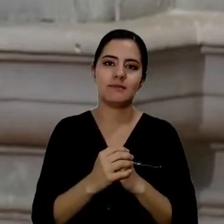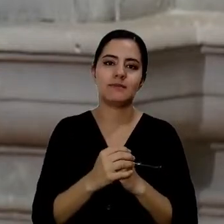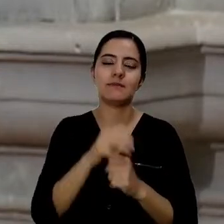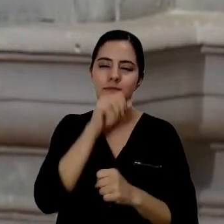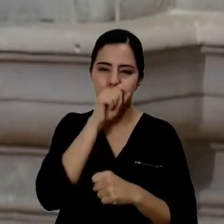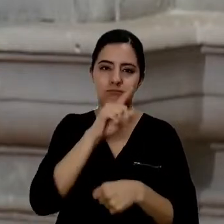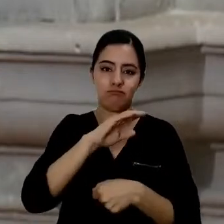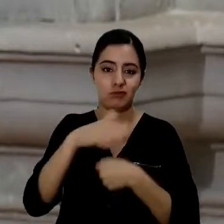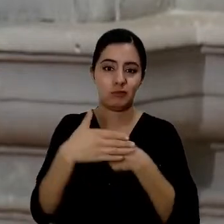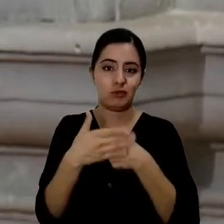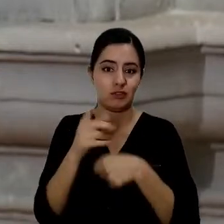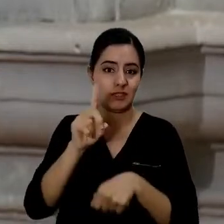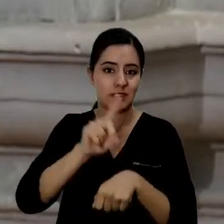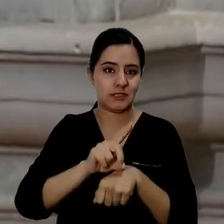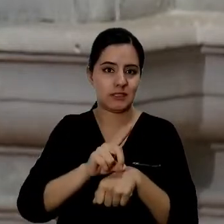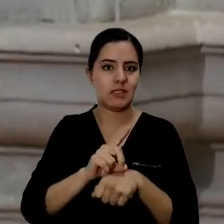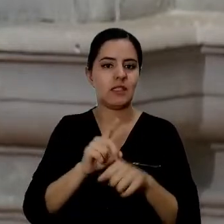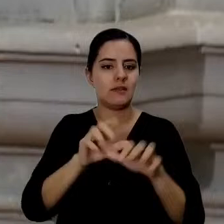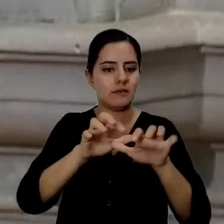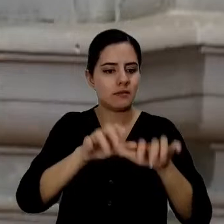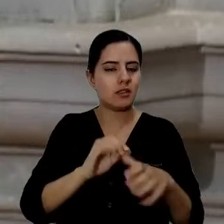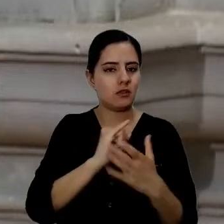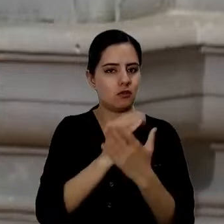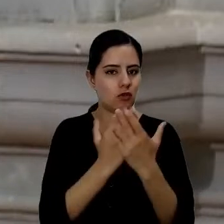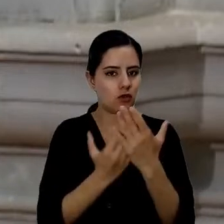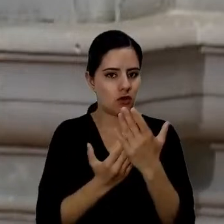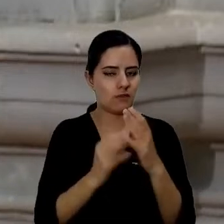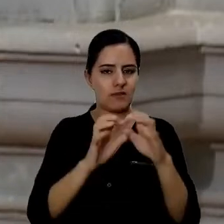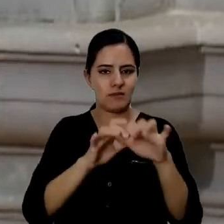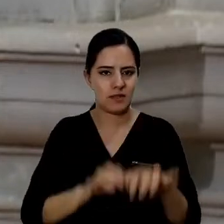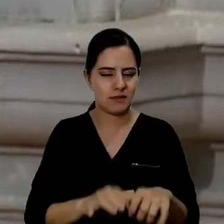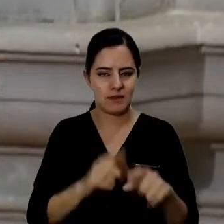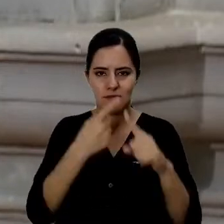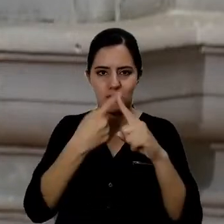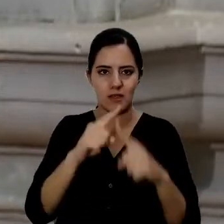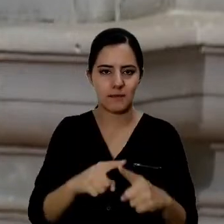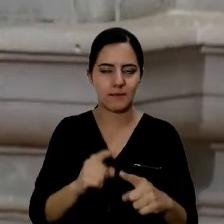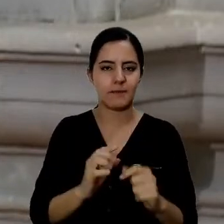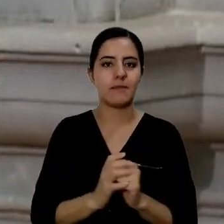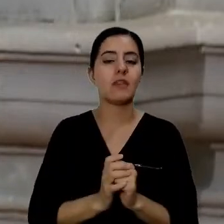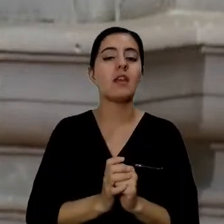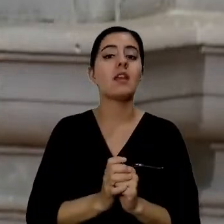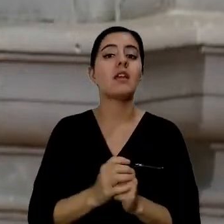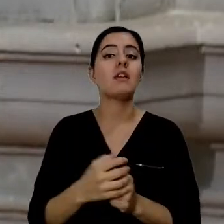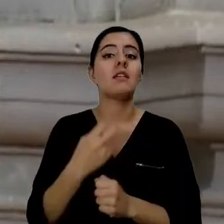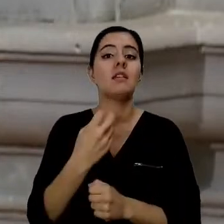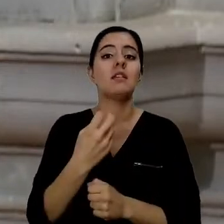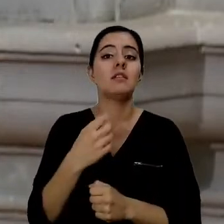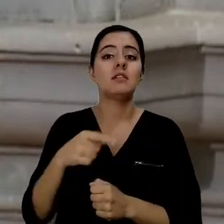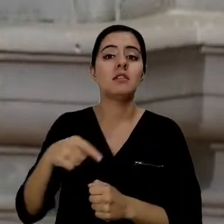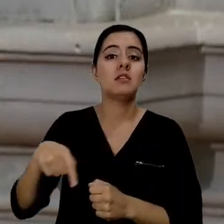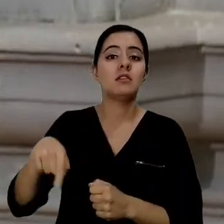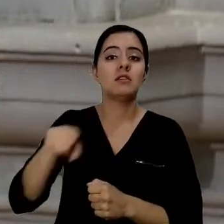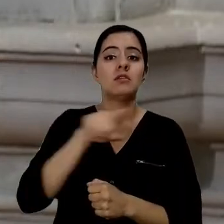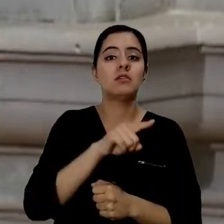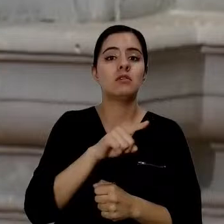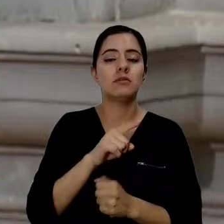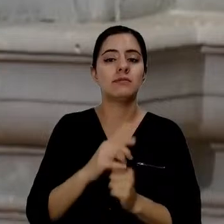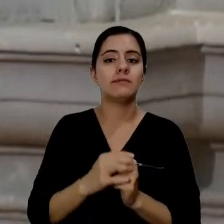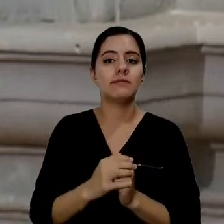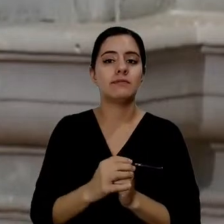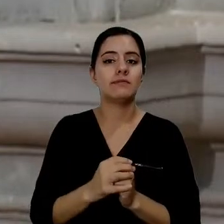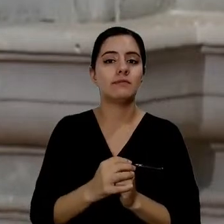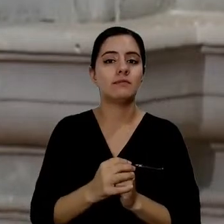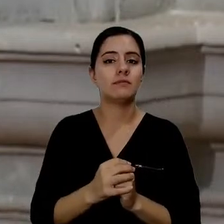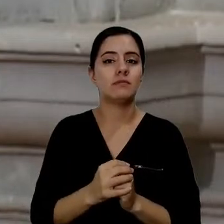con la glosa del informe y las comparecencias, que no tengamos el menor recato